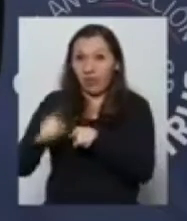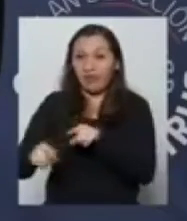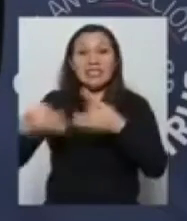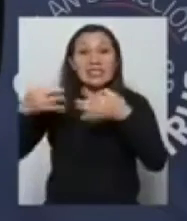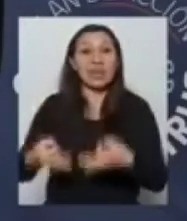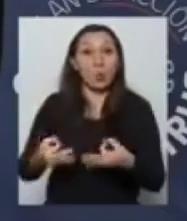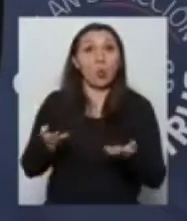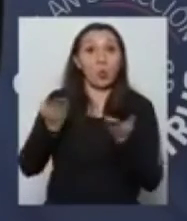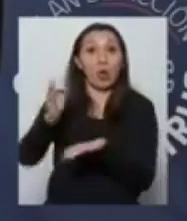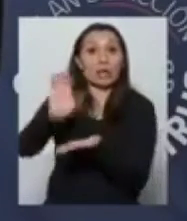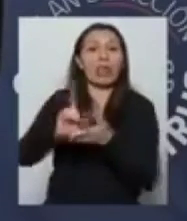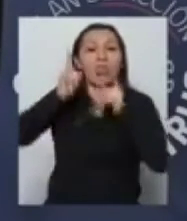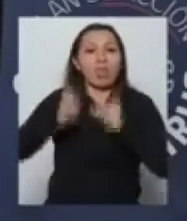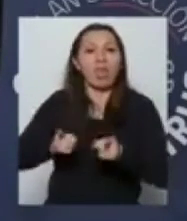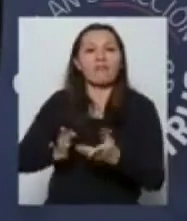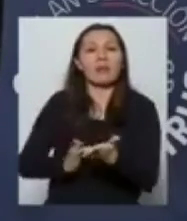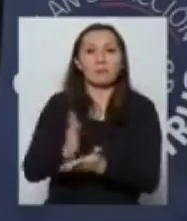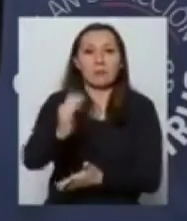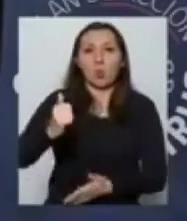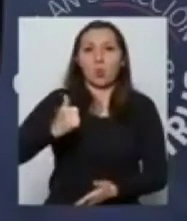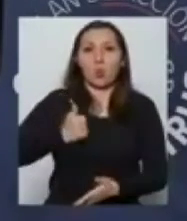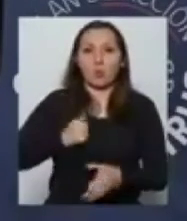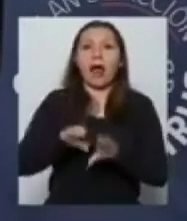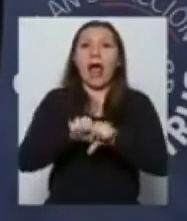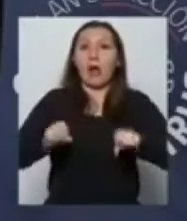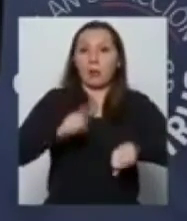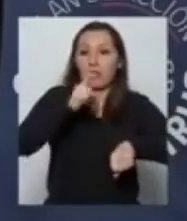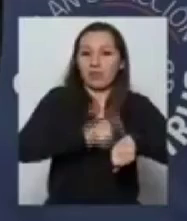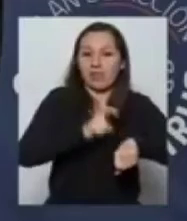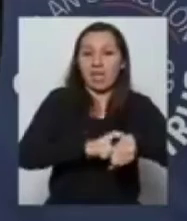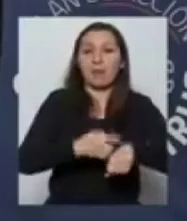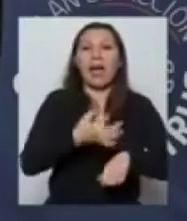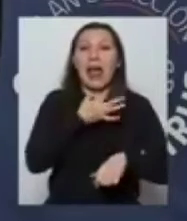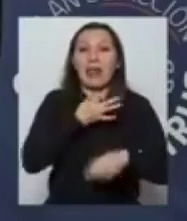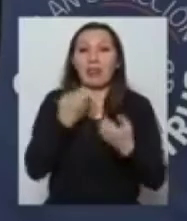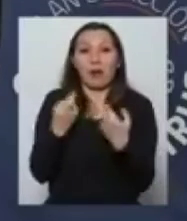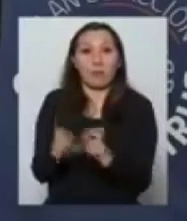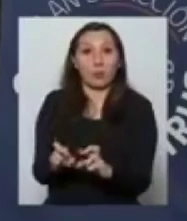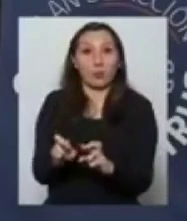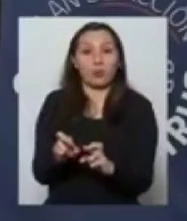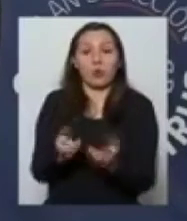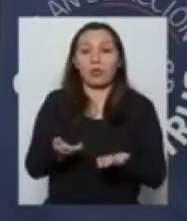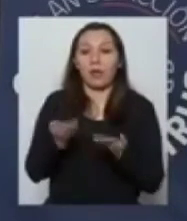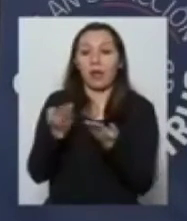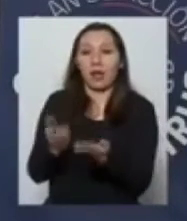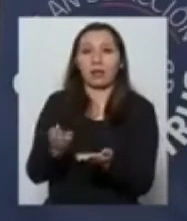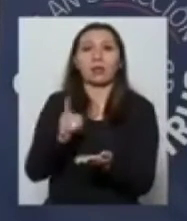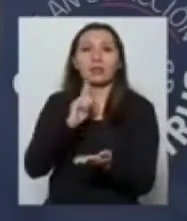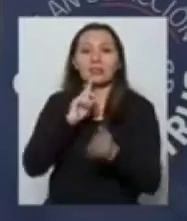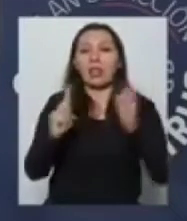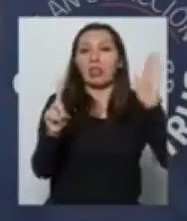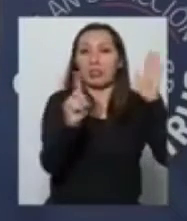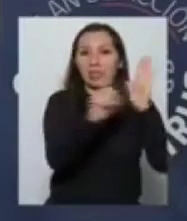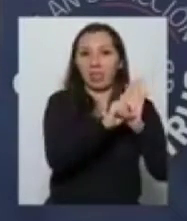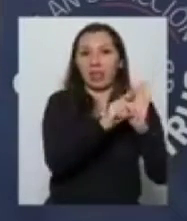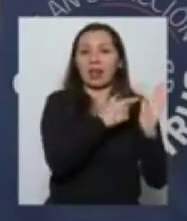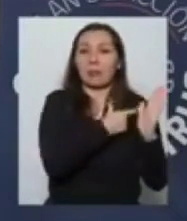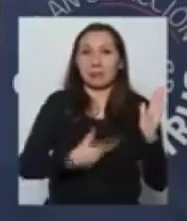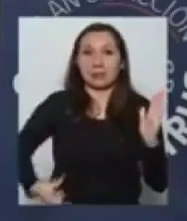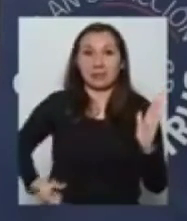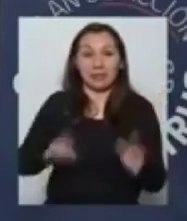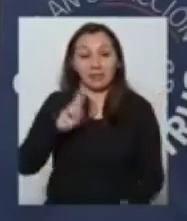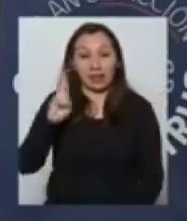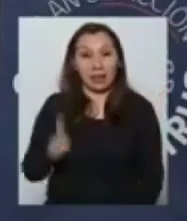deben ser cumplidas de acuerdo a los tiempos, a las garantías de oportunidad que en el decreto del presidente de